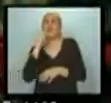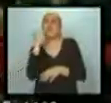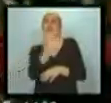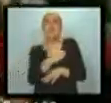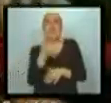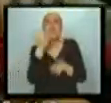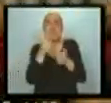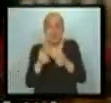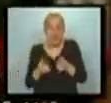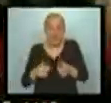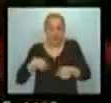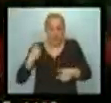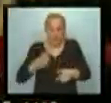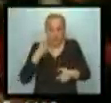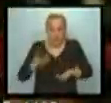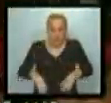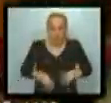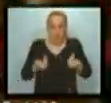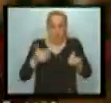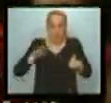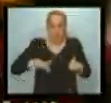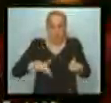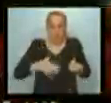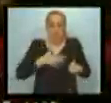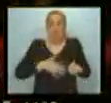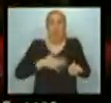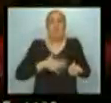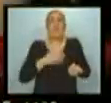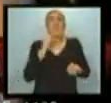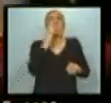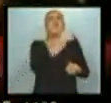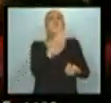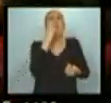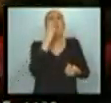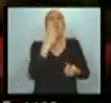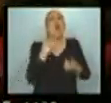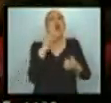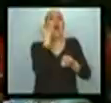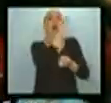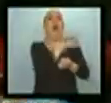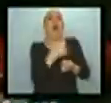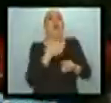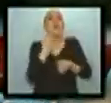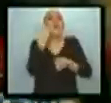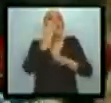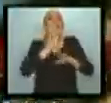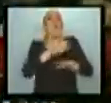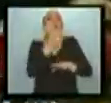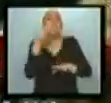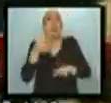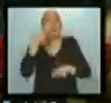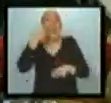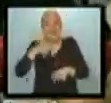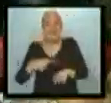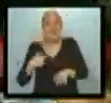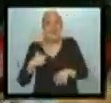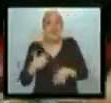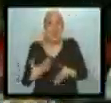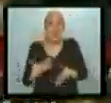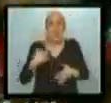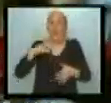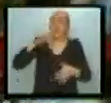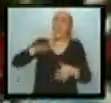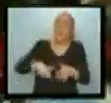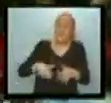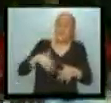de levantarse al otro día, uno fue niño y sabe todo lo que se vive cuando es chico. De grande uno va cambiando, pero también es una alegría